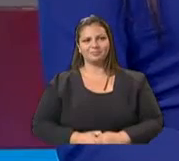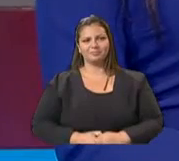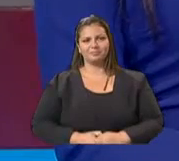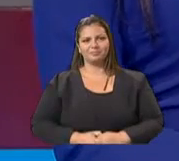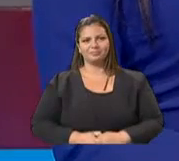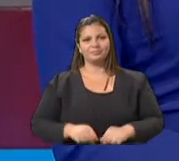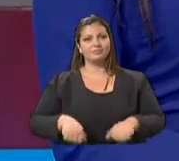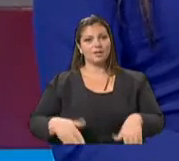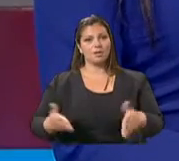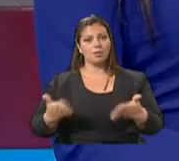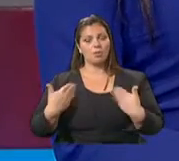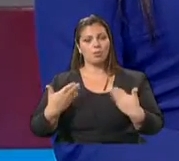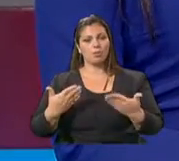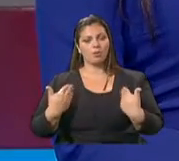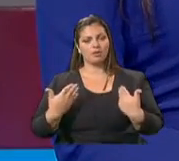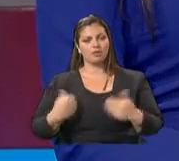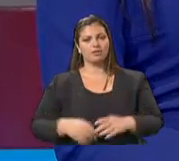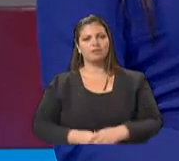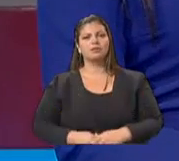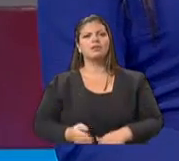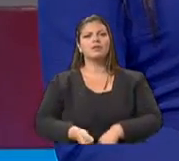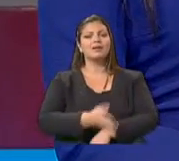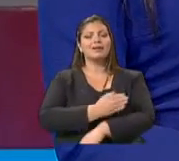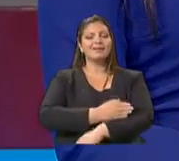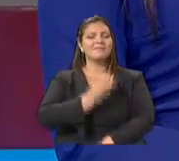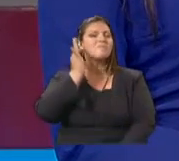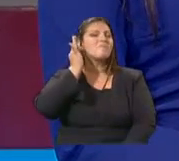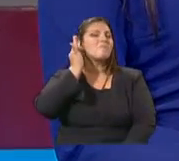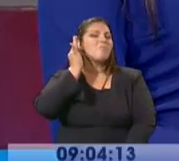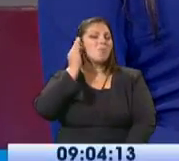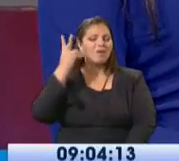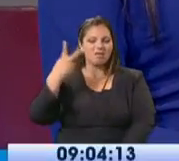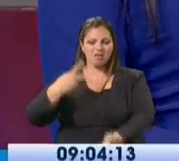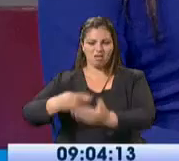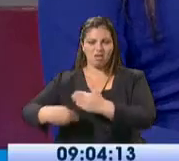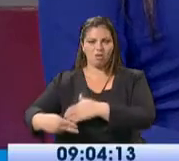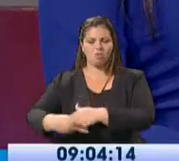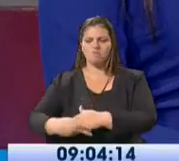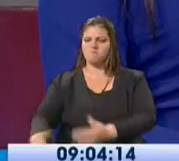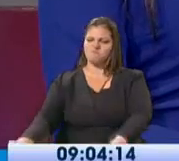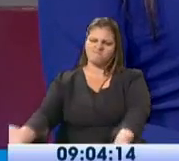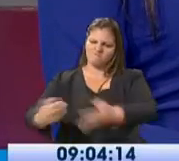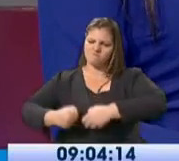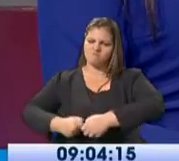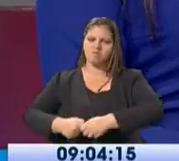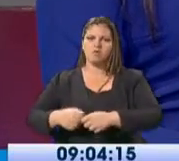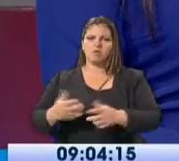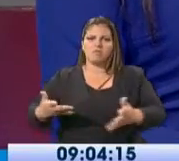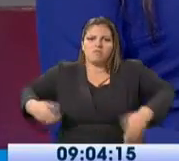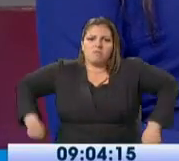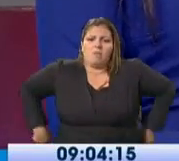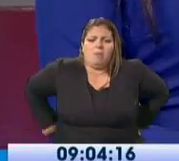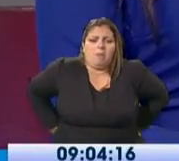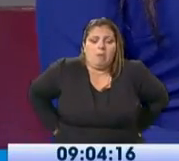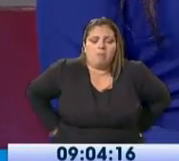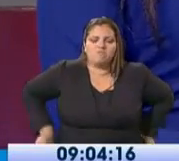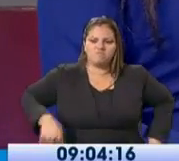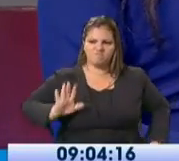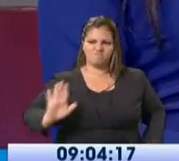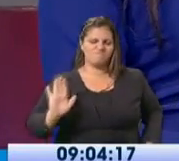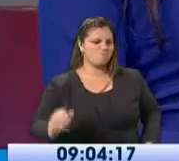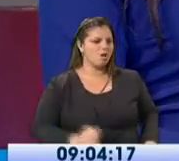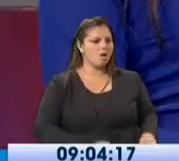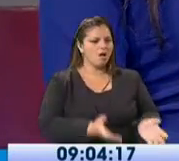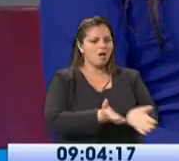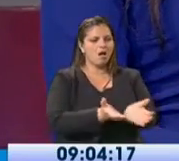En Guayaquil, la mujer que quemó los pies de uno de sus hijos con agua hirviendo se entregó este viernes a las autoridades. Ella